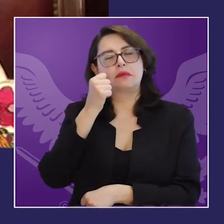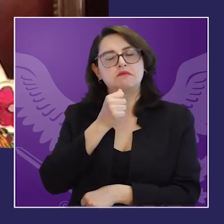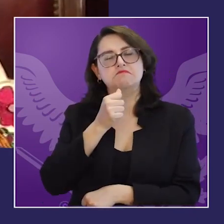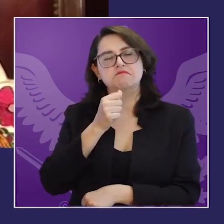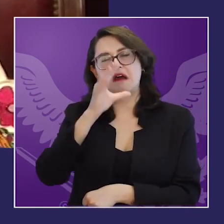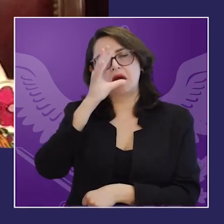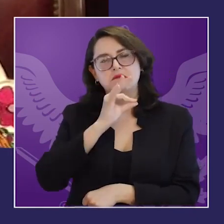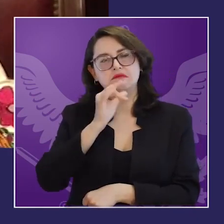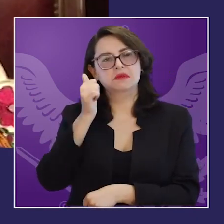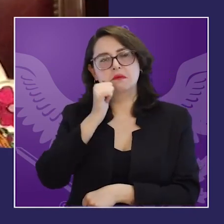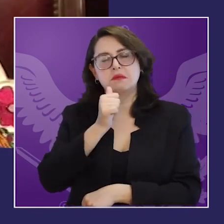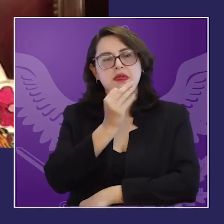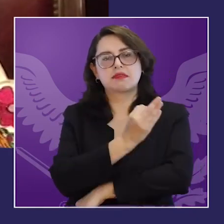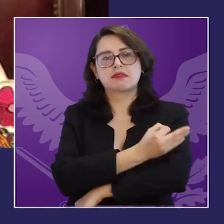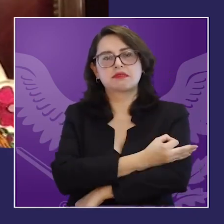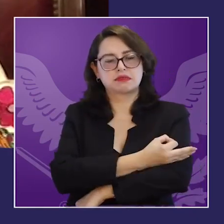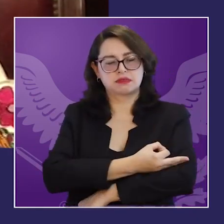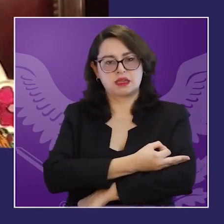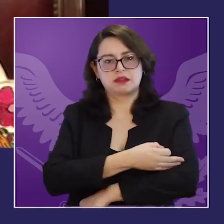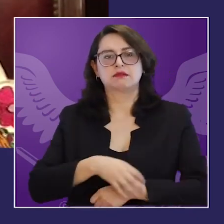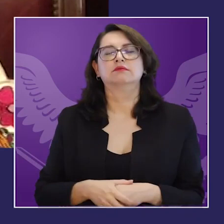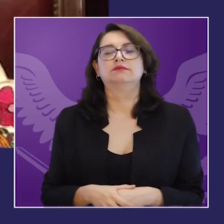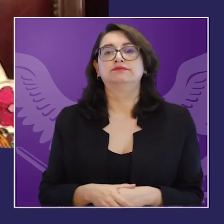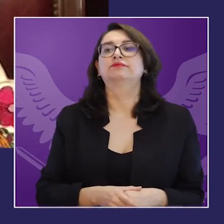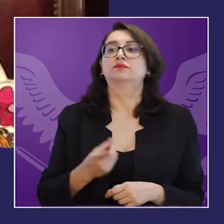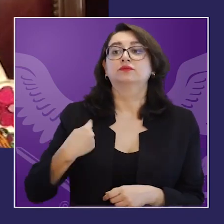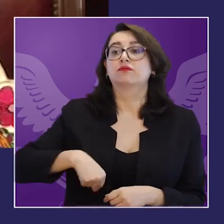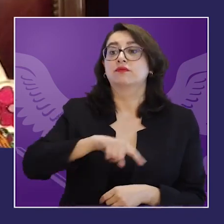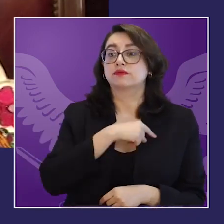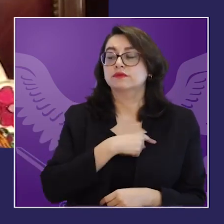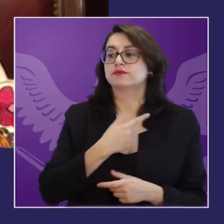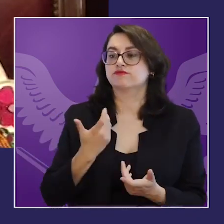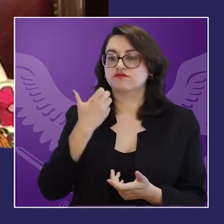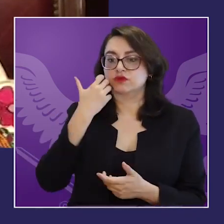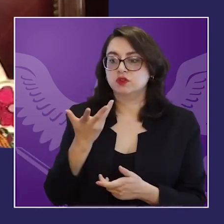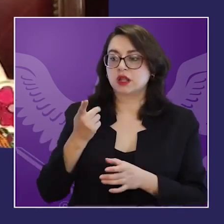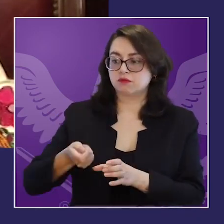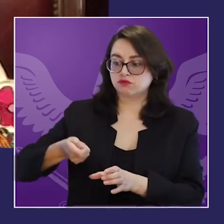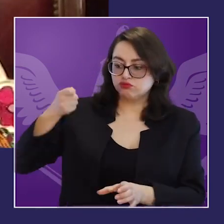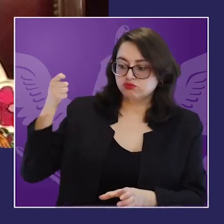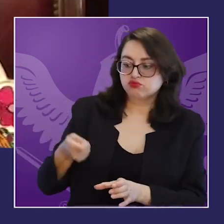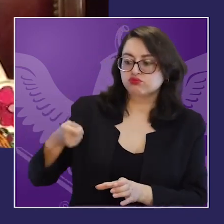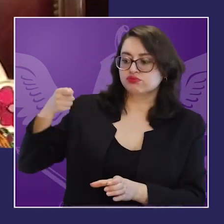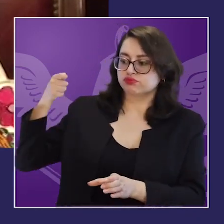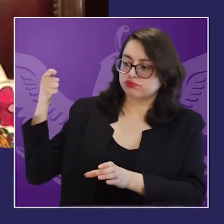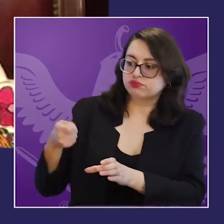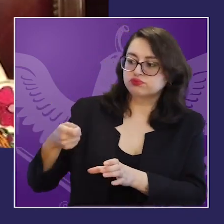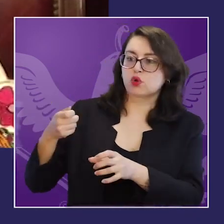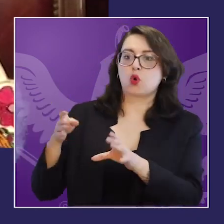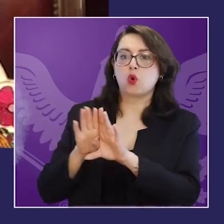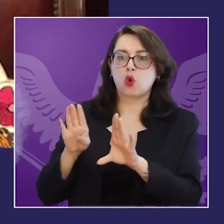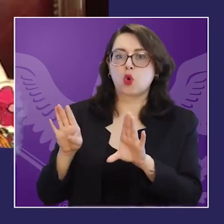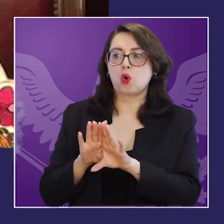que se ha intentado avanzar en jurisprudencia que de alguna manera recepte distintos aspectos a